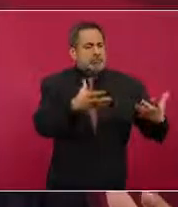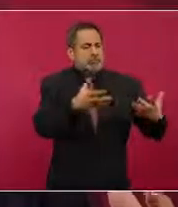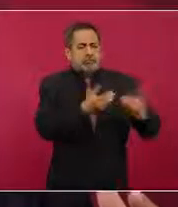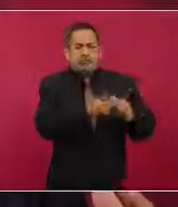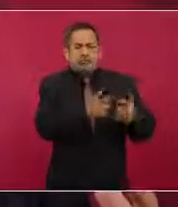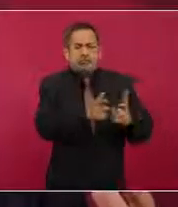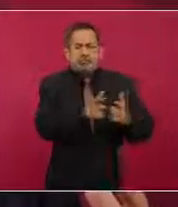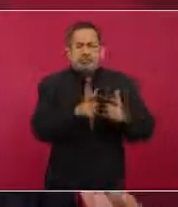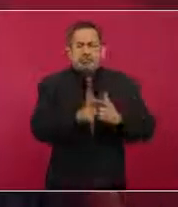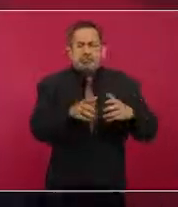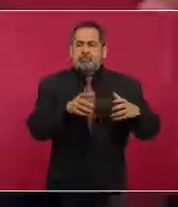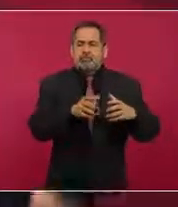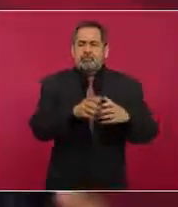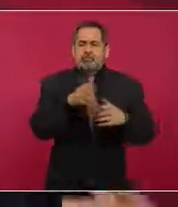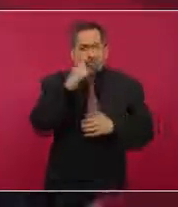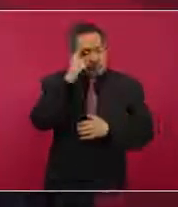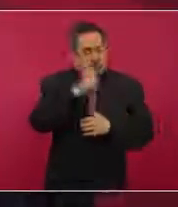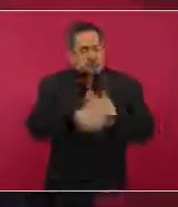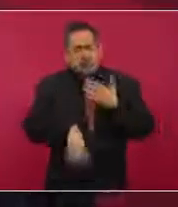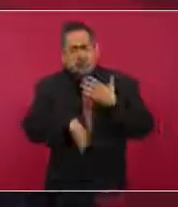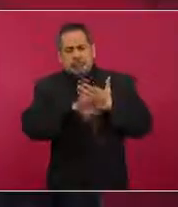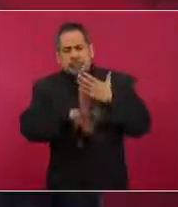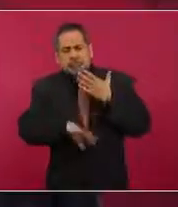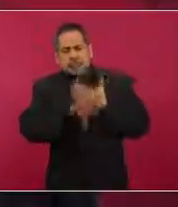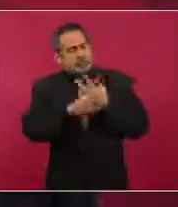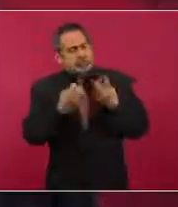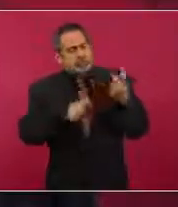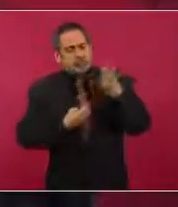agrupados para golpearnos.